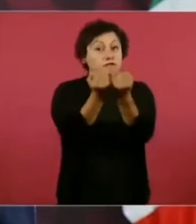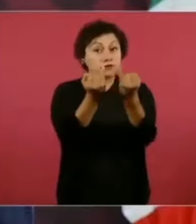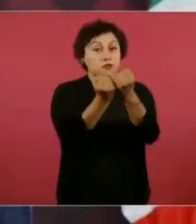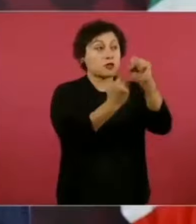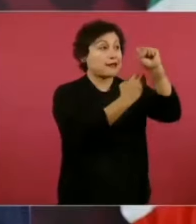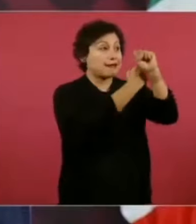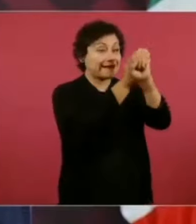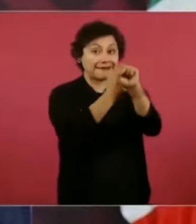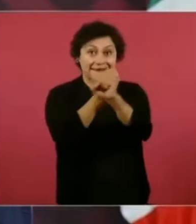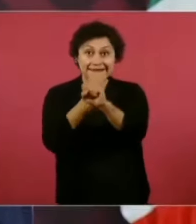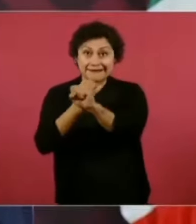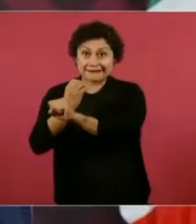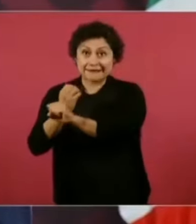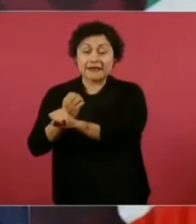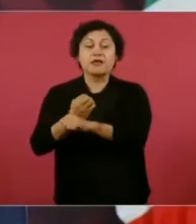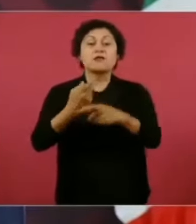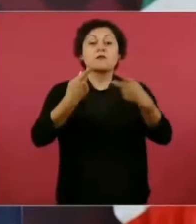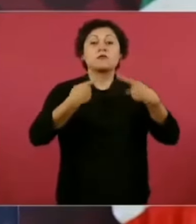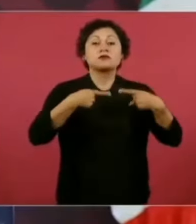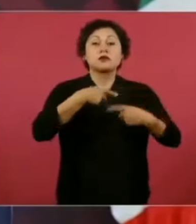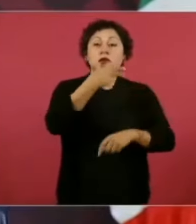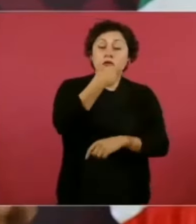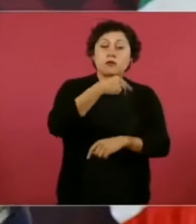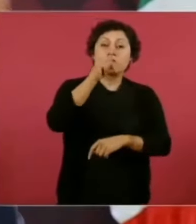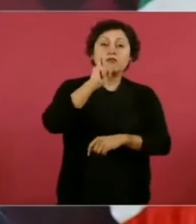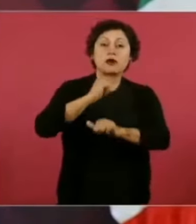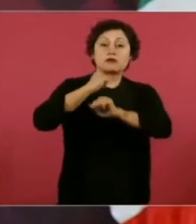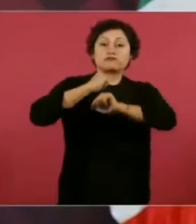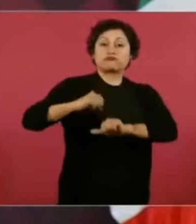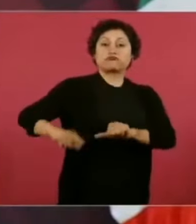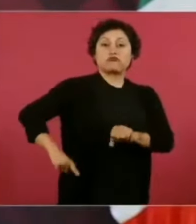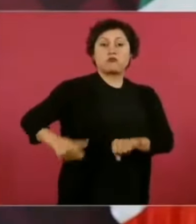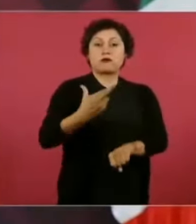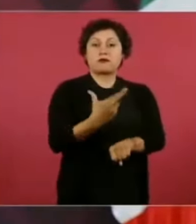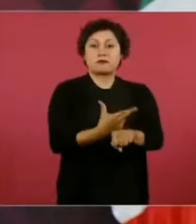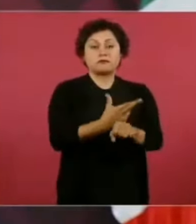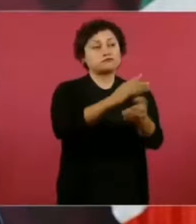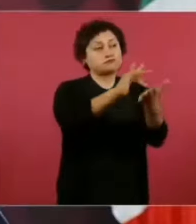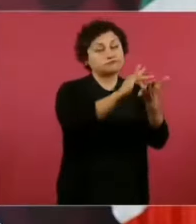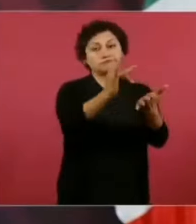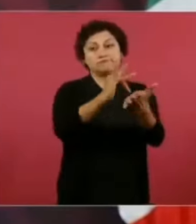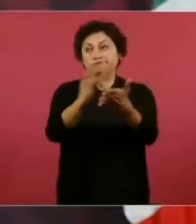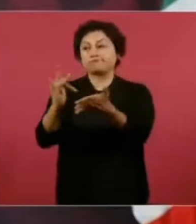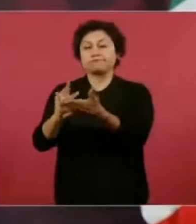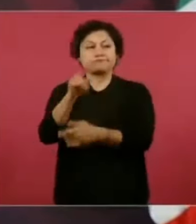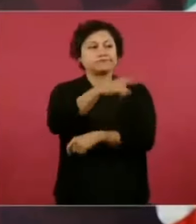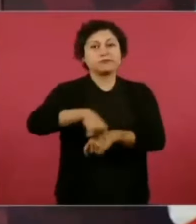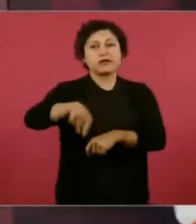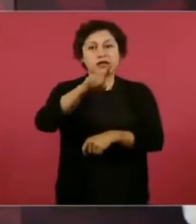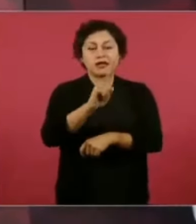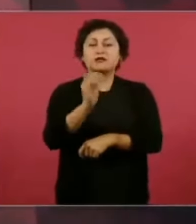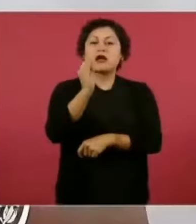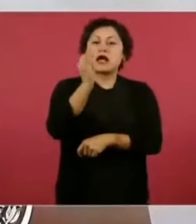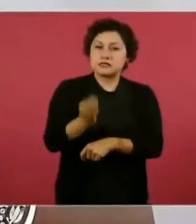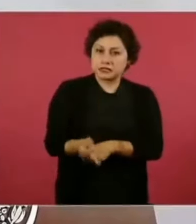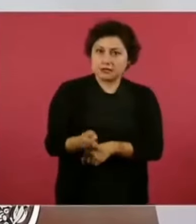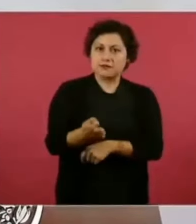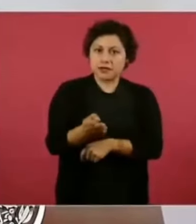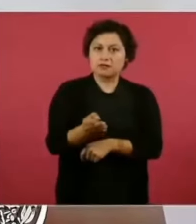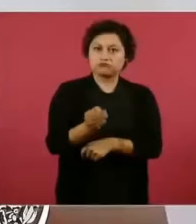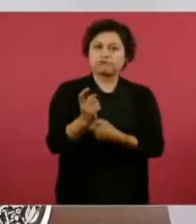gobernadores que aceptaron la federalización, porque cuando llegamos